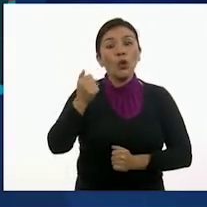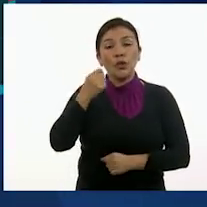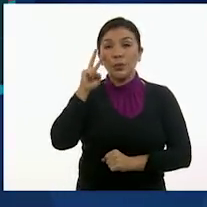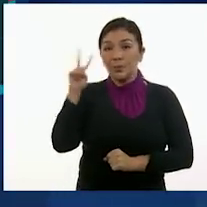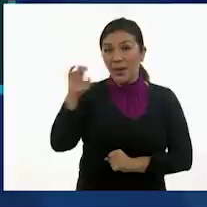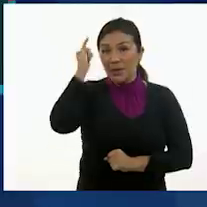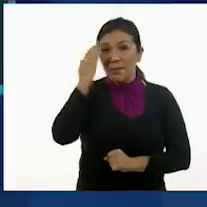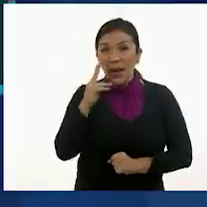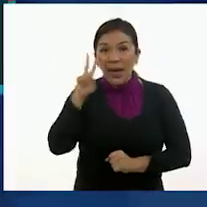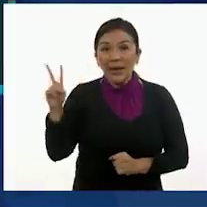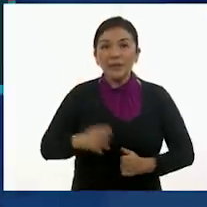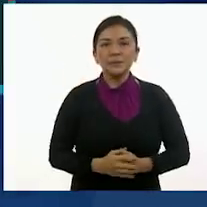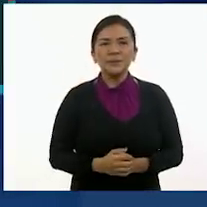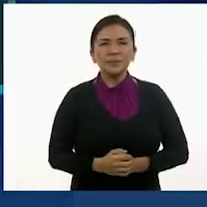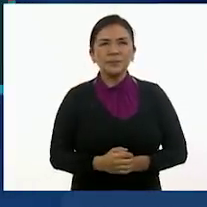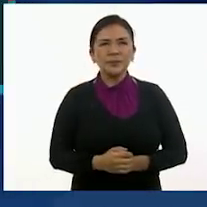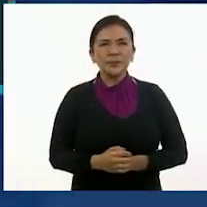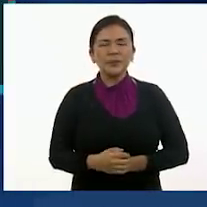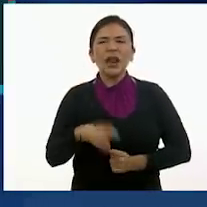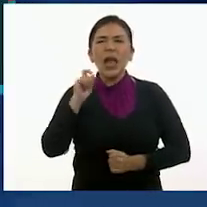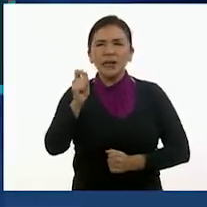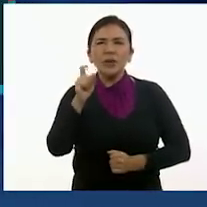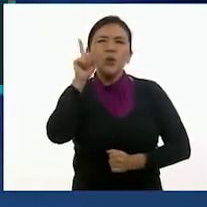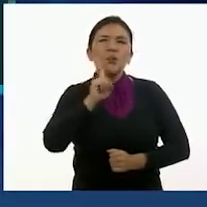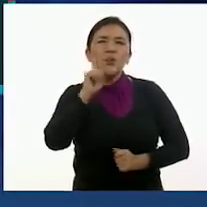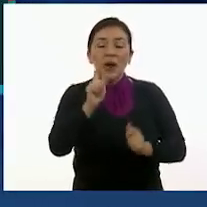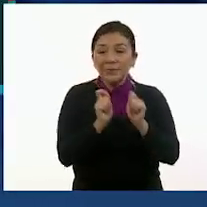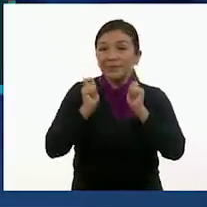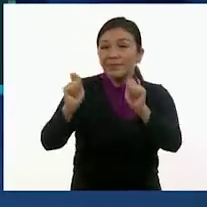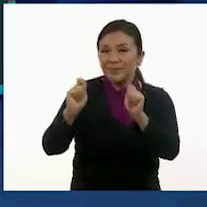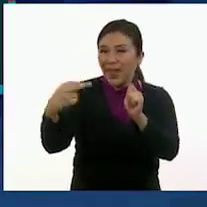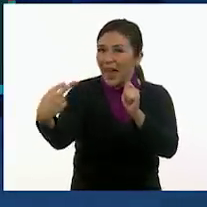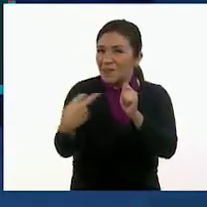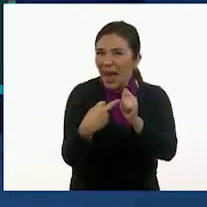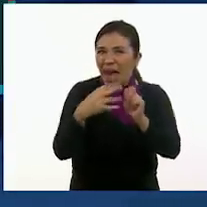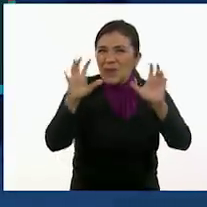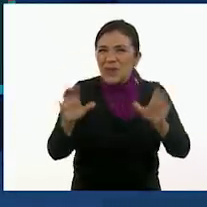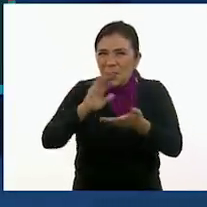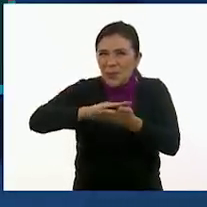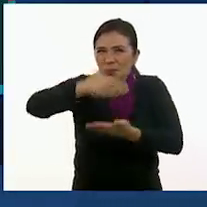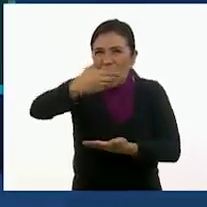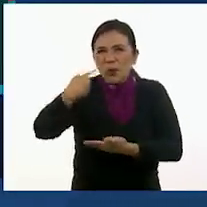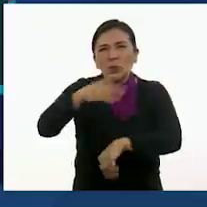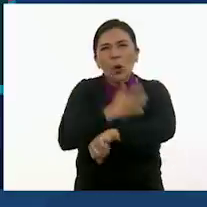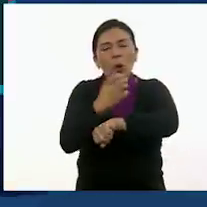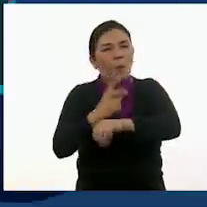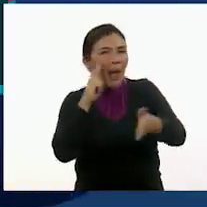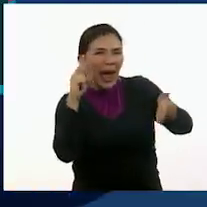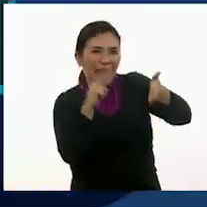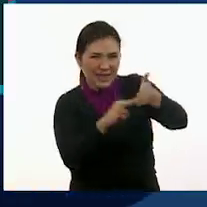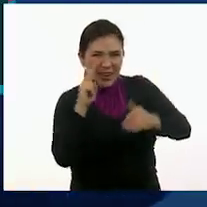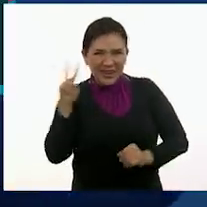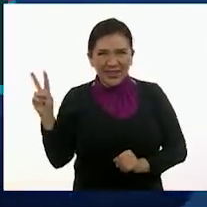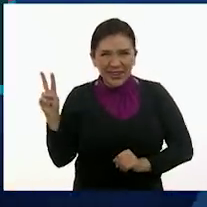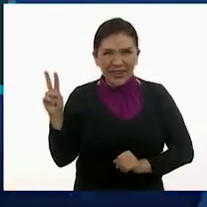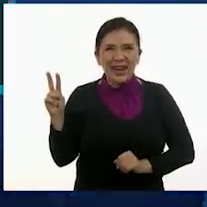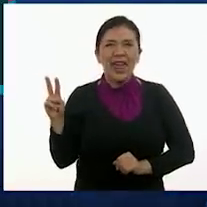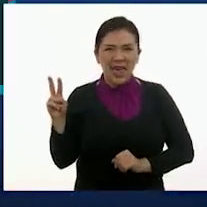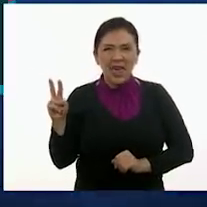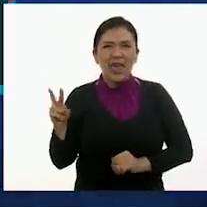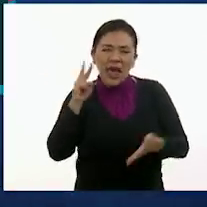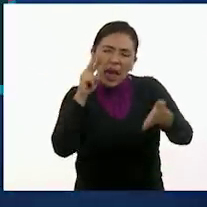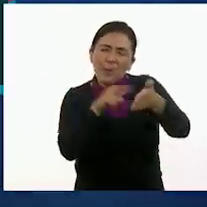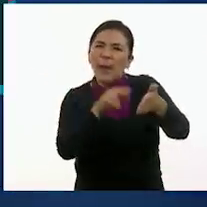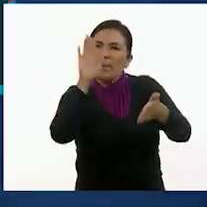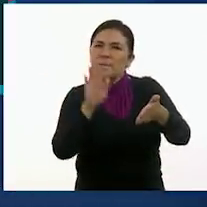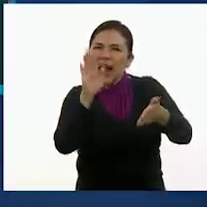A ver. Que es una niña mostrando una pantalla ahí a su compañero y están viendo al